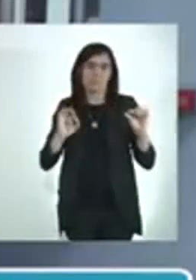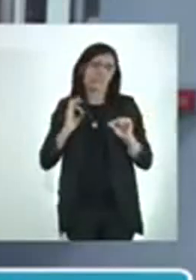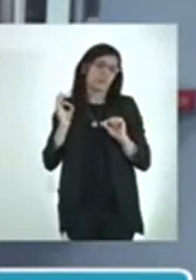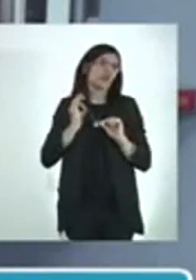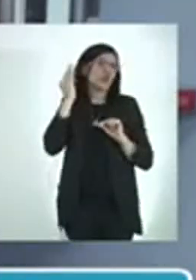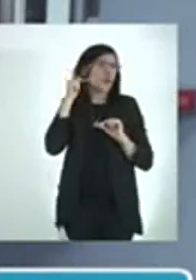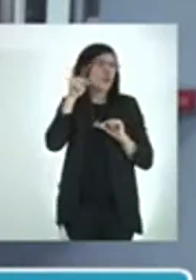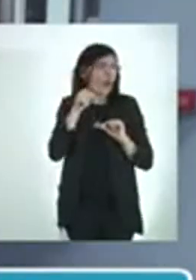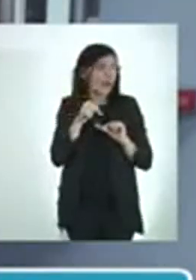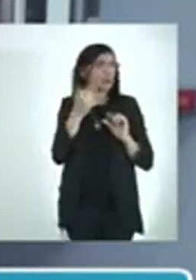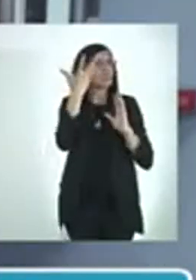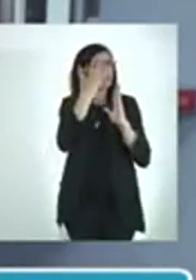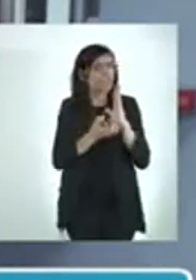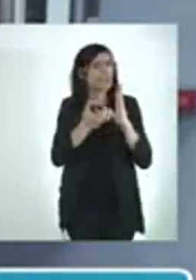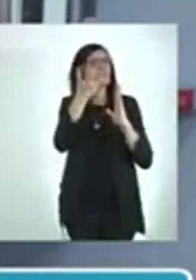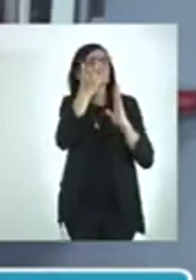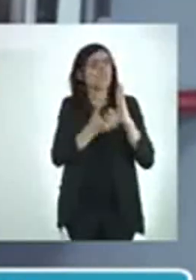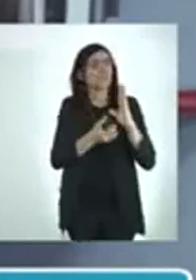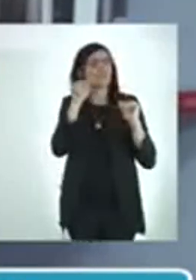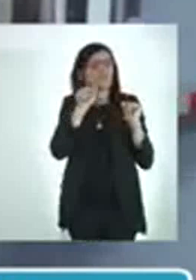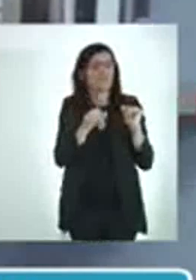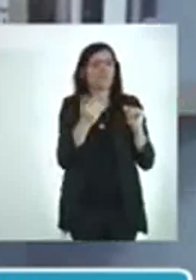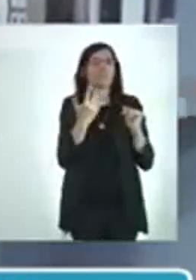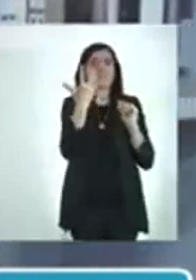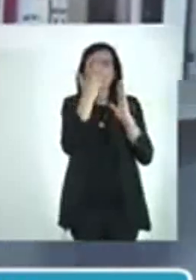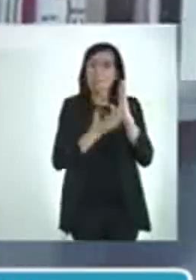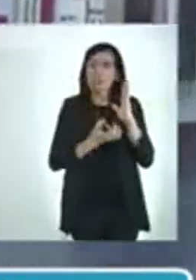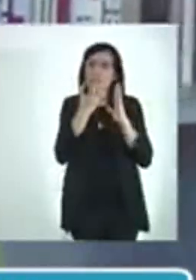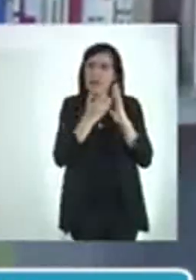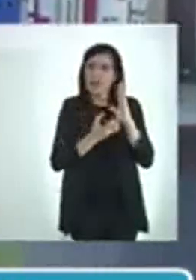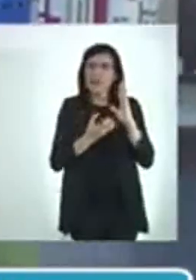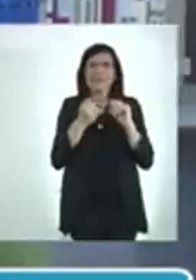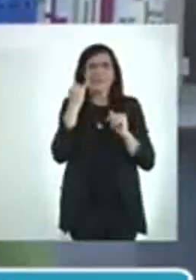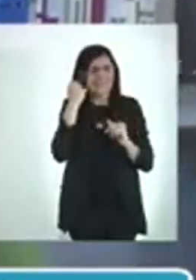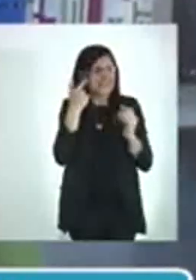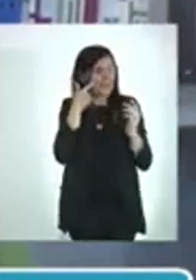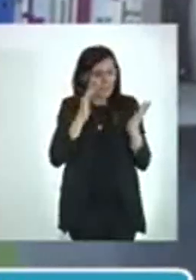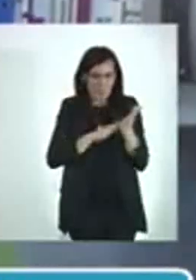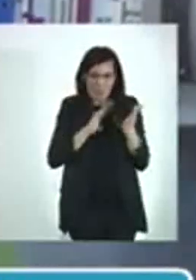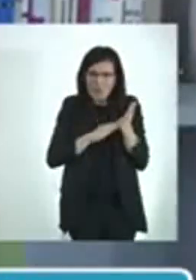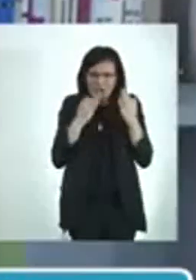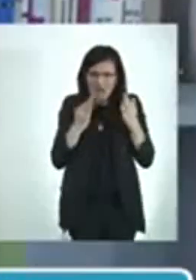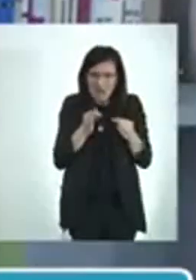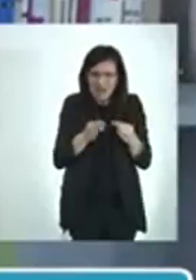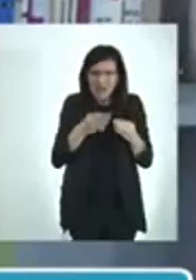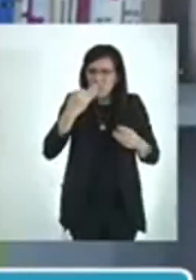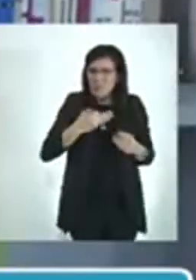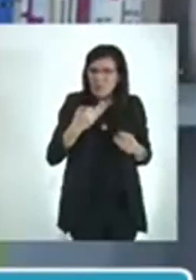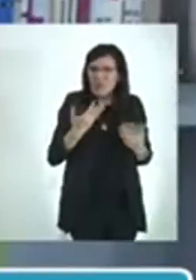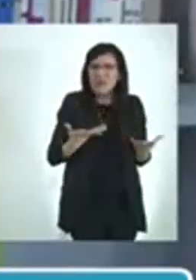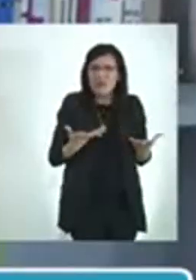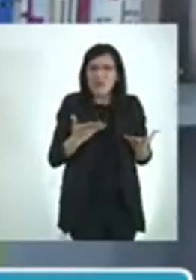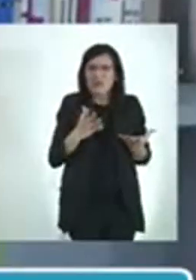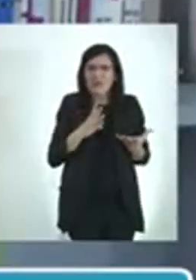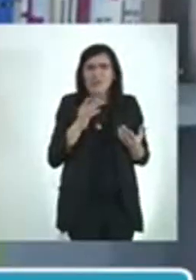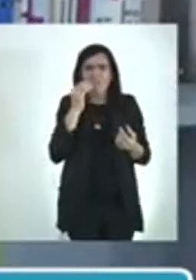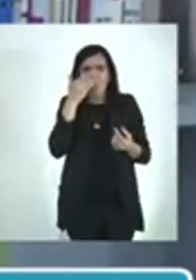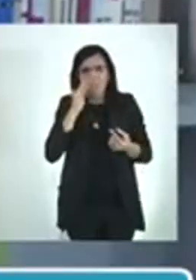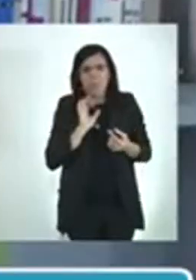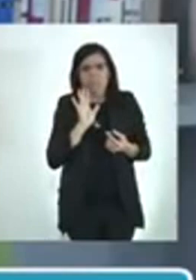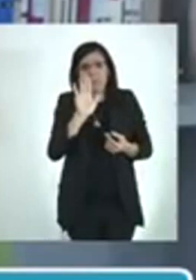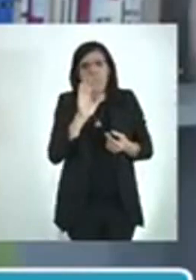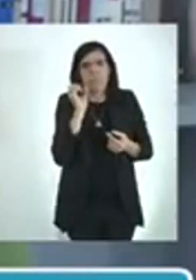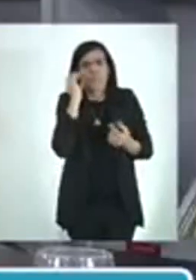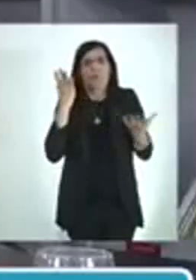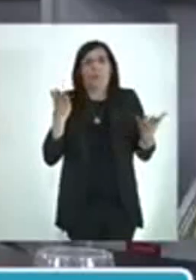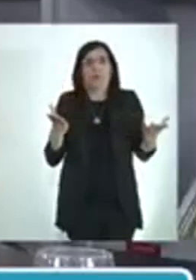los docentes siempre es, nos manejamos en este marco, claro. Que son materiales probados, probadísimos, que funcionan, que generan ese aprendizaje que nosotros queremos